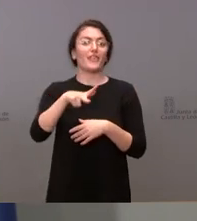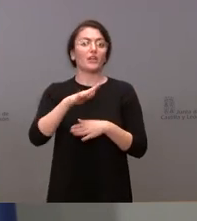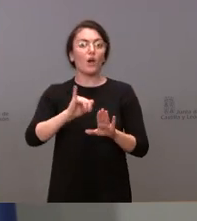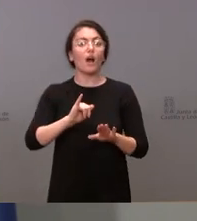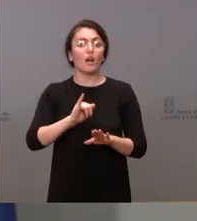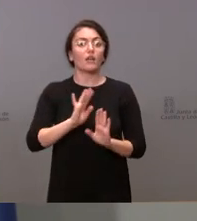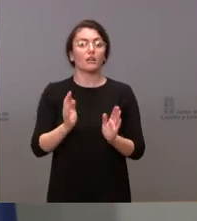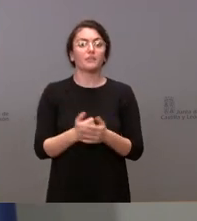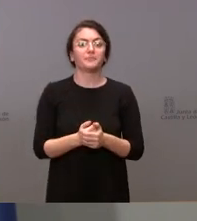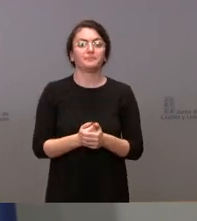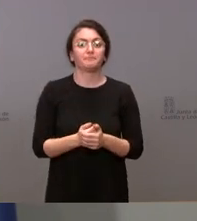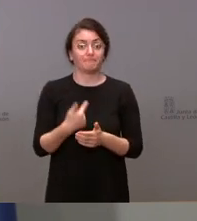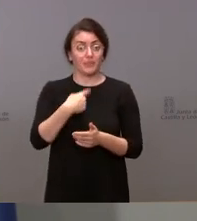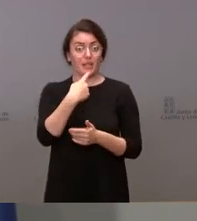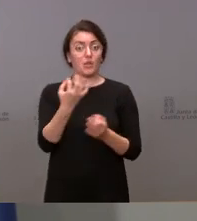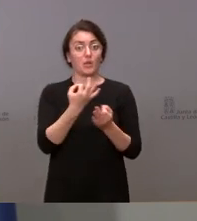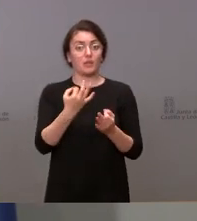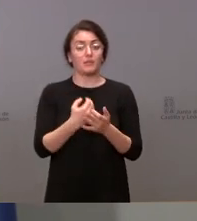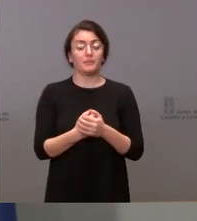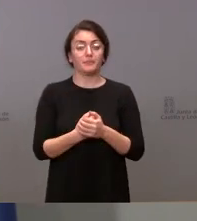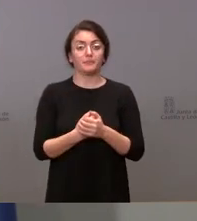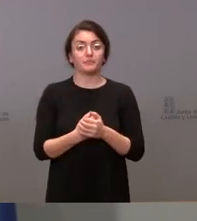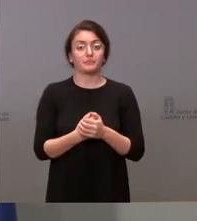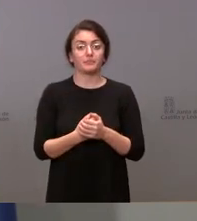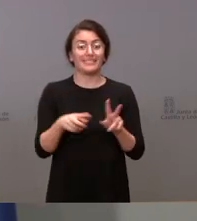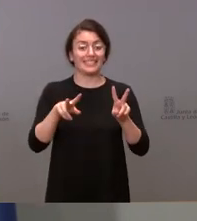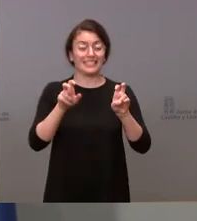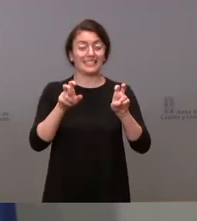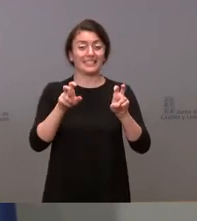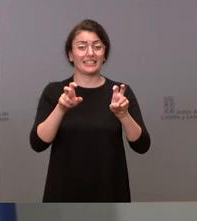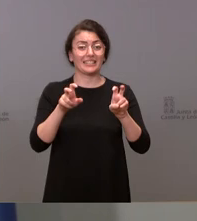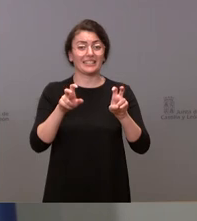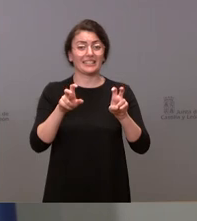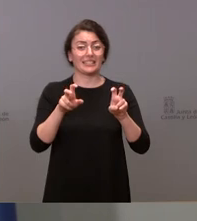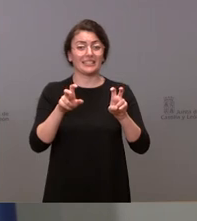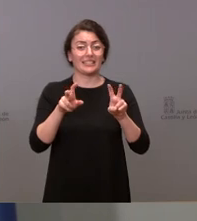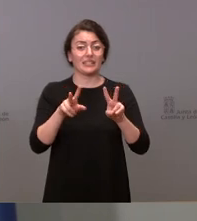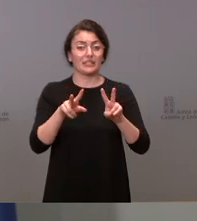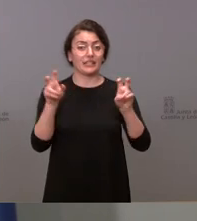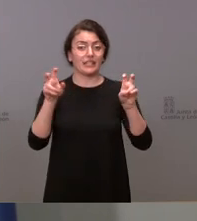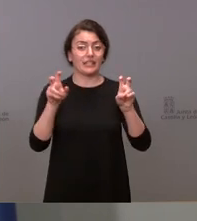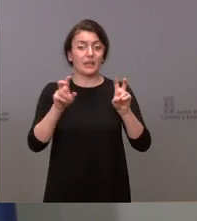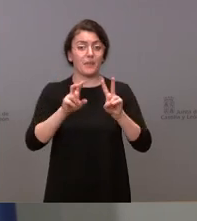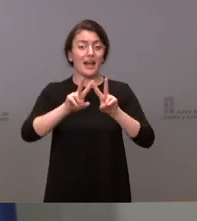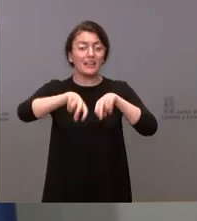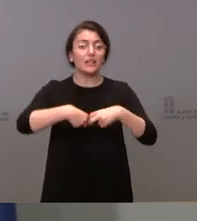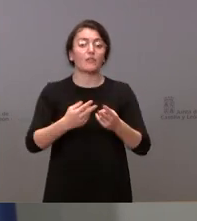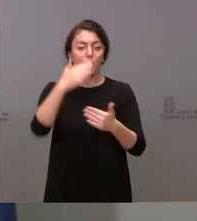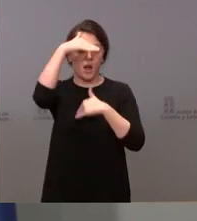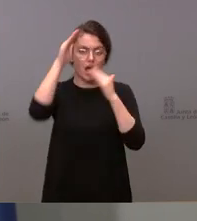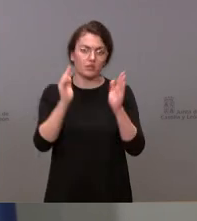otro. Yo lo que le digo es que en el asunto de la reforma de la atención sanitaria